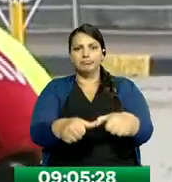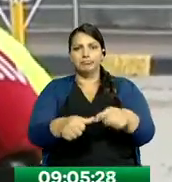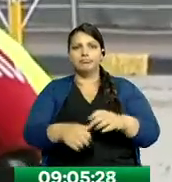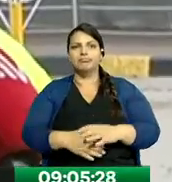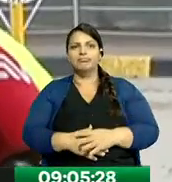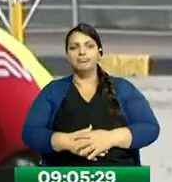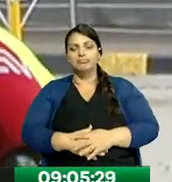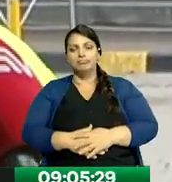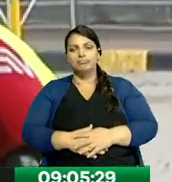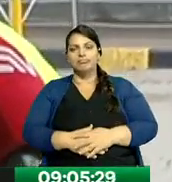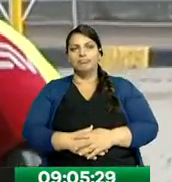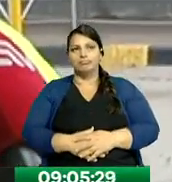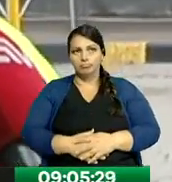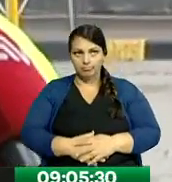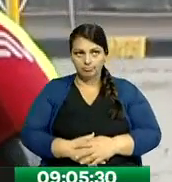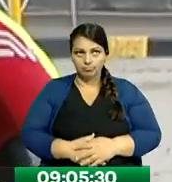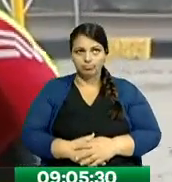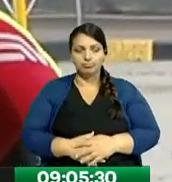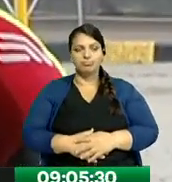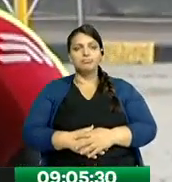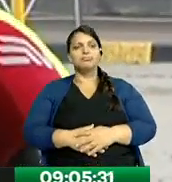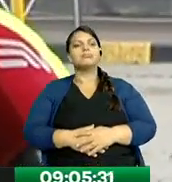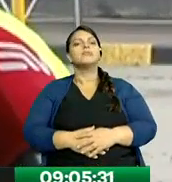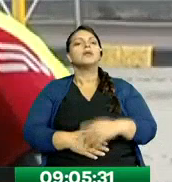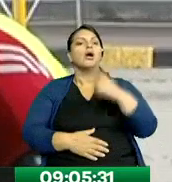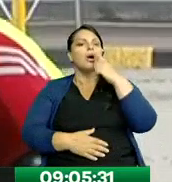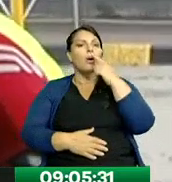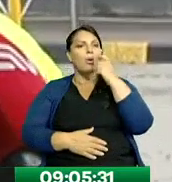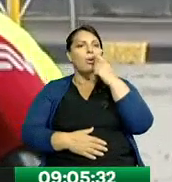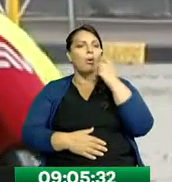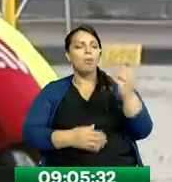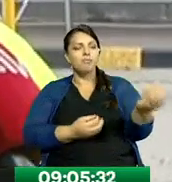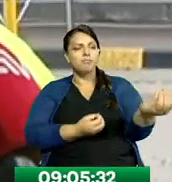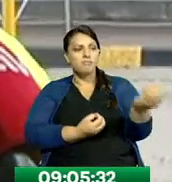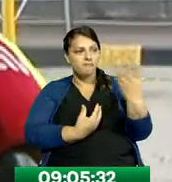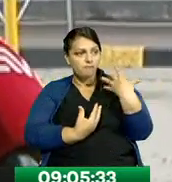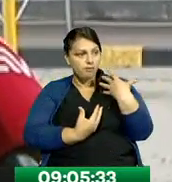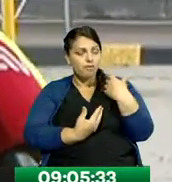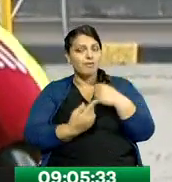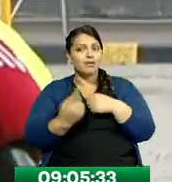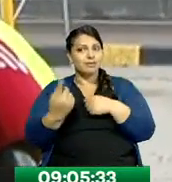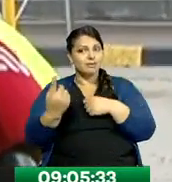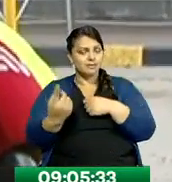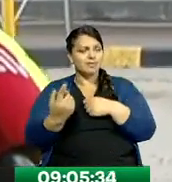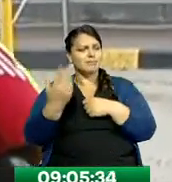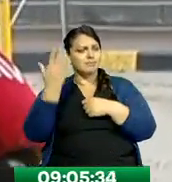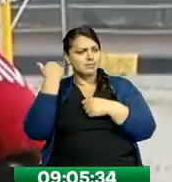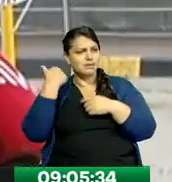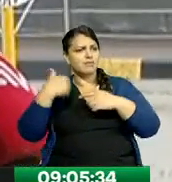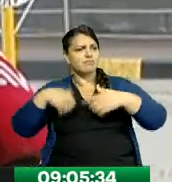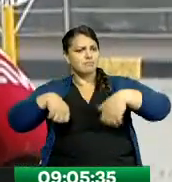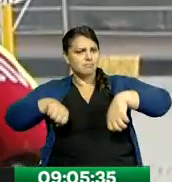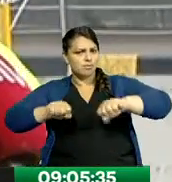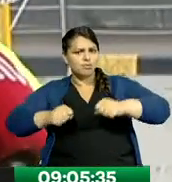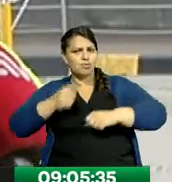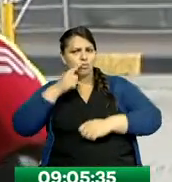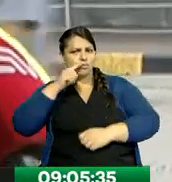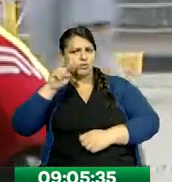días por el túnel la misma motocicleta. ¿Él recuerda eso? Él recuerda que la misma motocicleta y las características de los